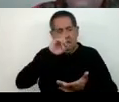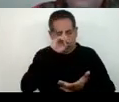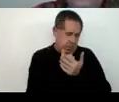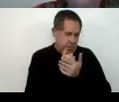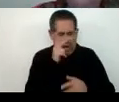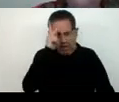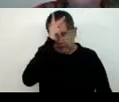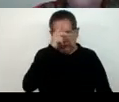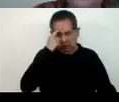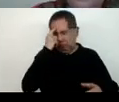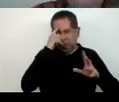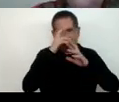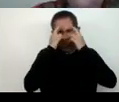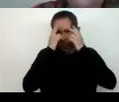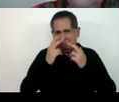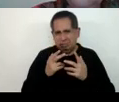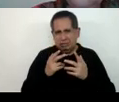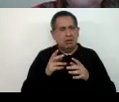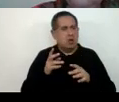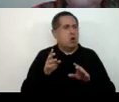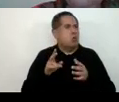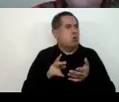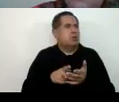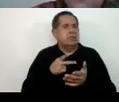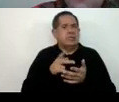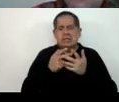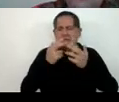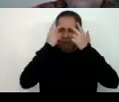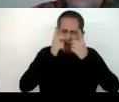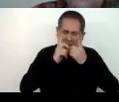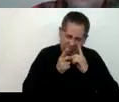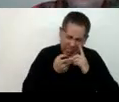psicológico, creando episodios de depresión,